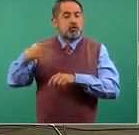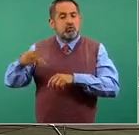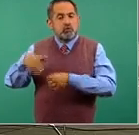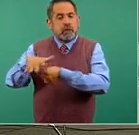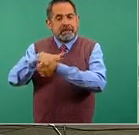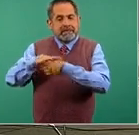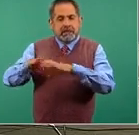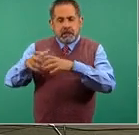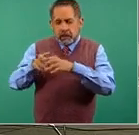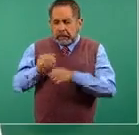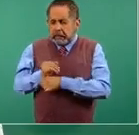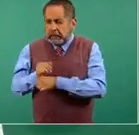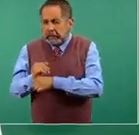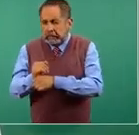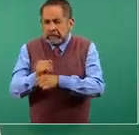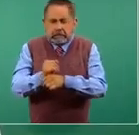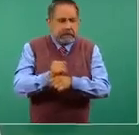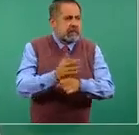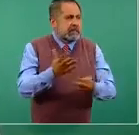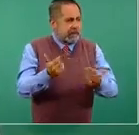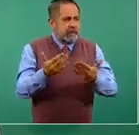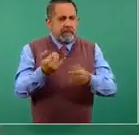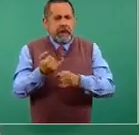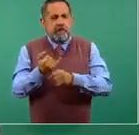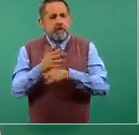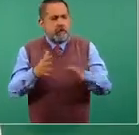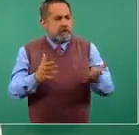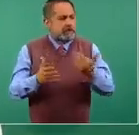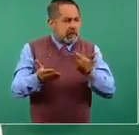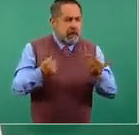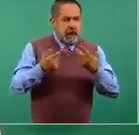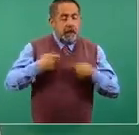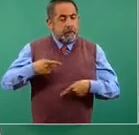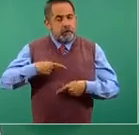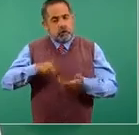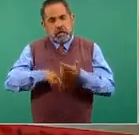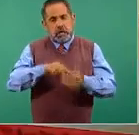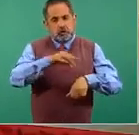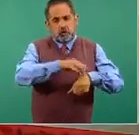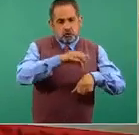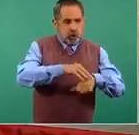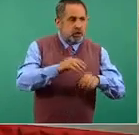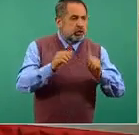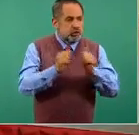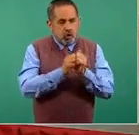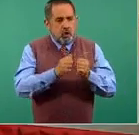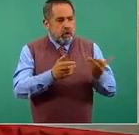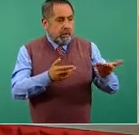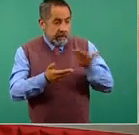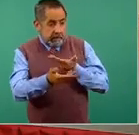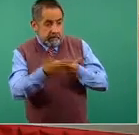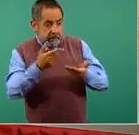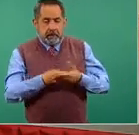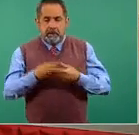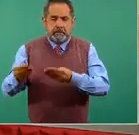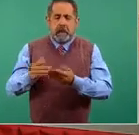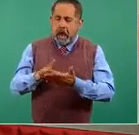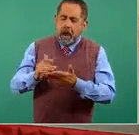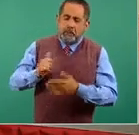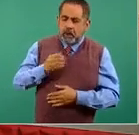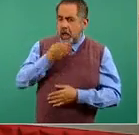distritos han recabado información de personas profesionales de la salud que tienen estas peticiones. Aprovecho aquí